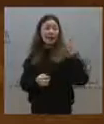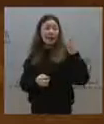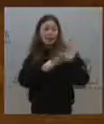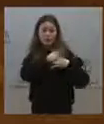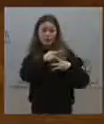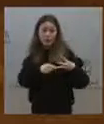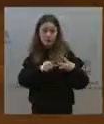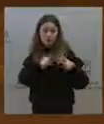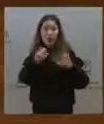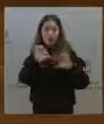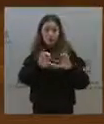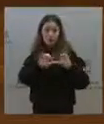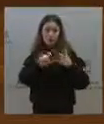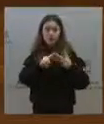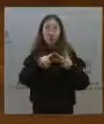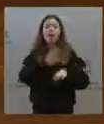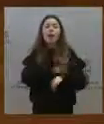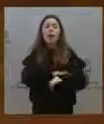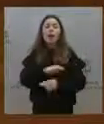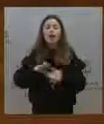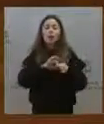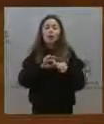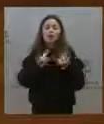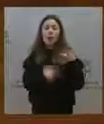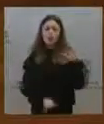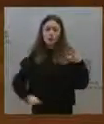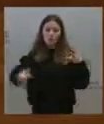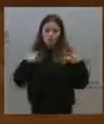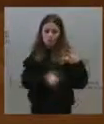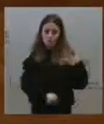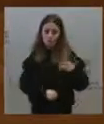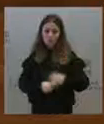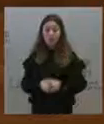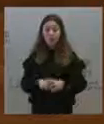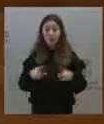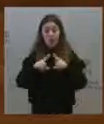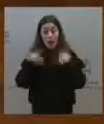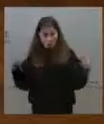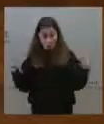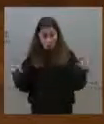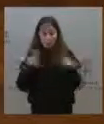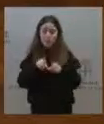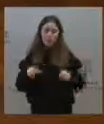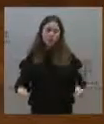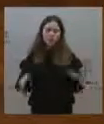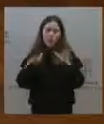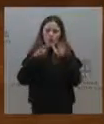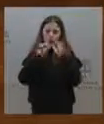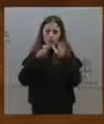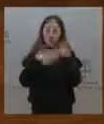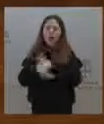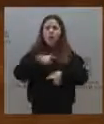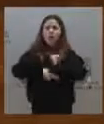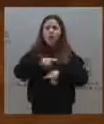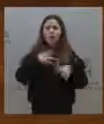Podemos. Los asturianos volverán a tener un presupuesto errado que en ningún caso revierte problemas estructurales enquistados ni da solución a